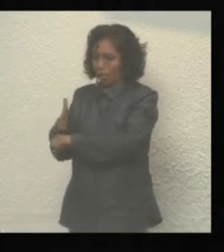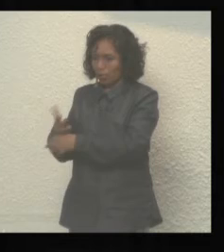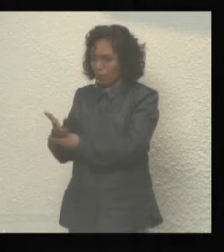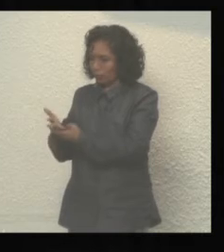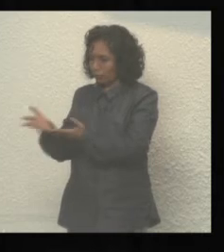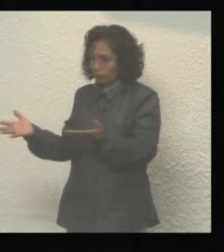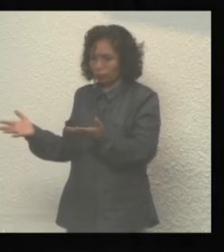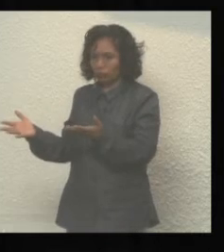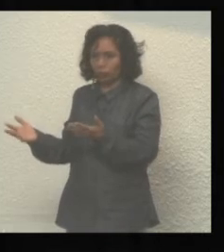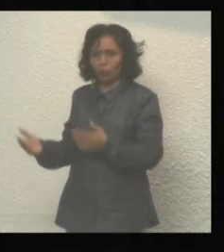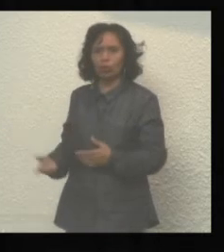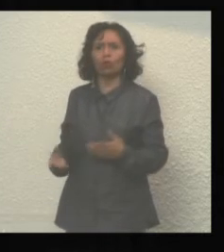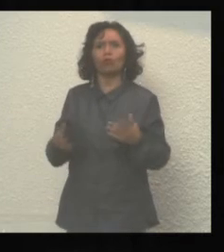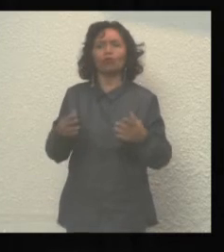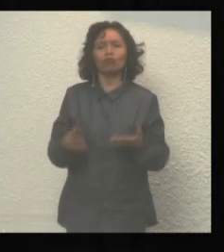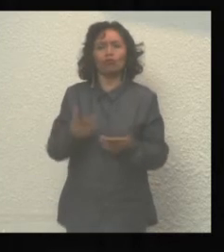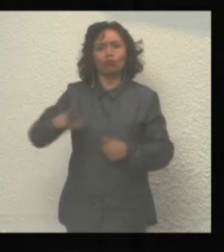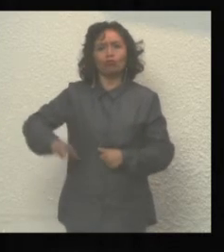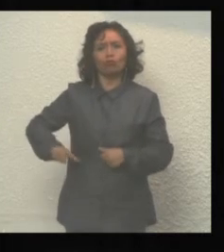gobierno decente.